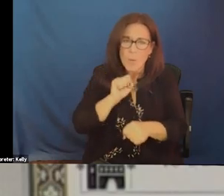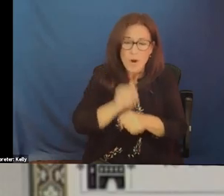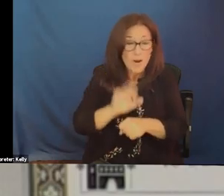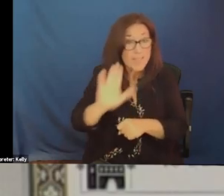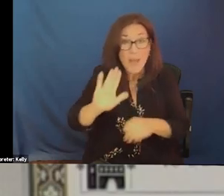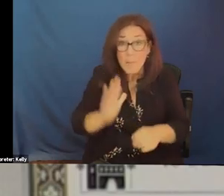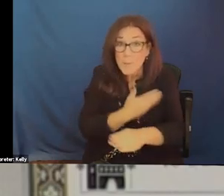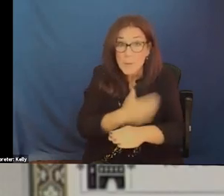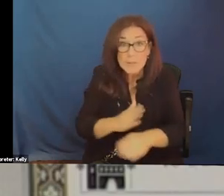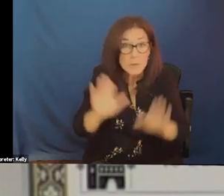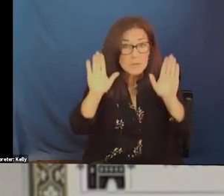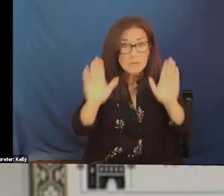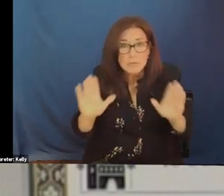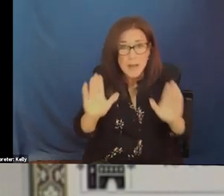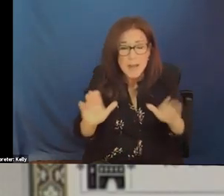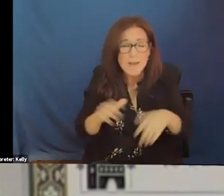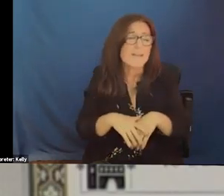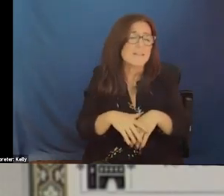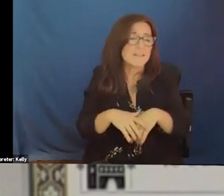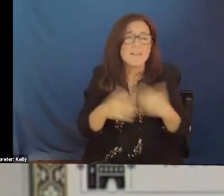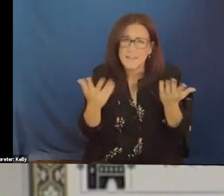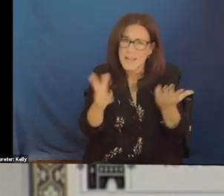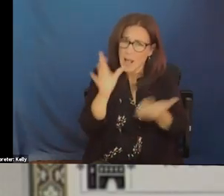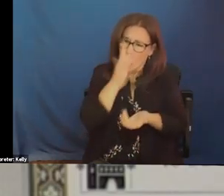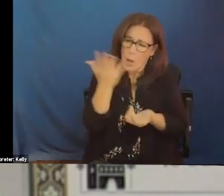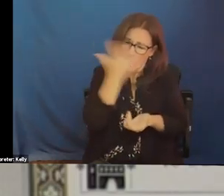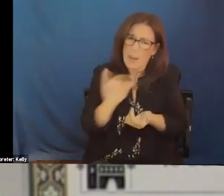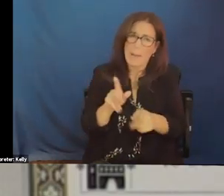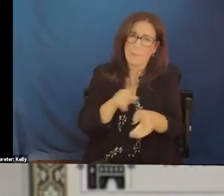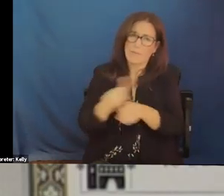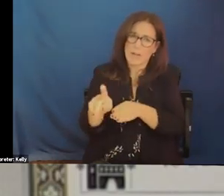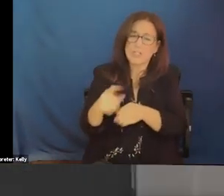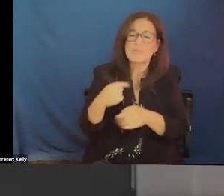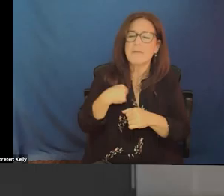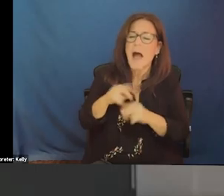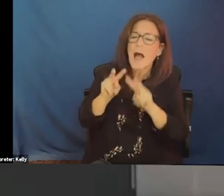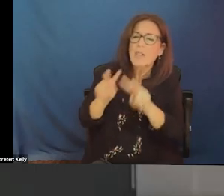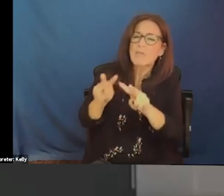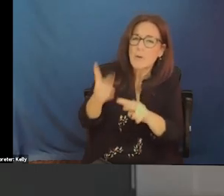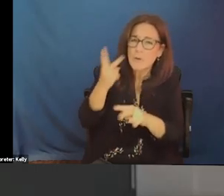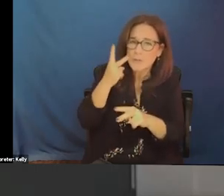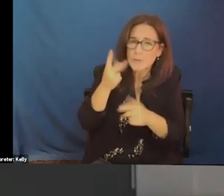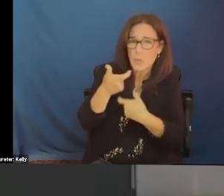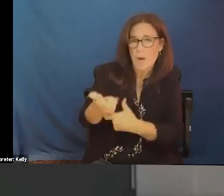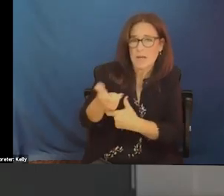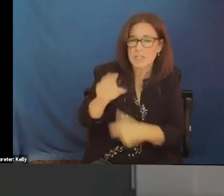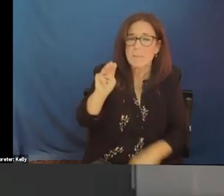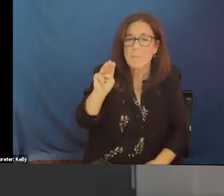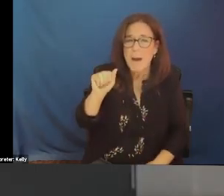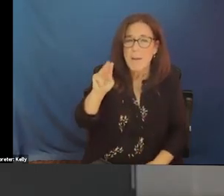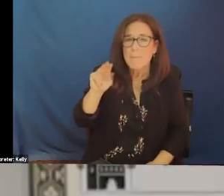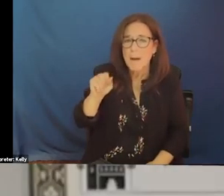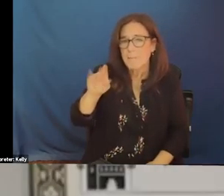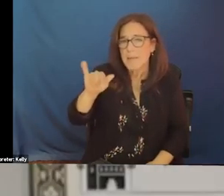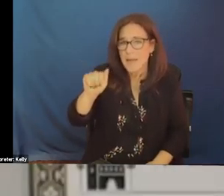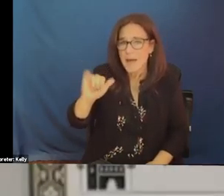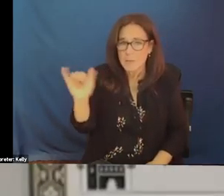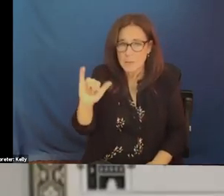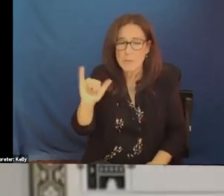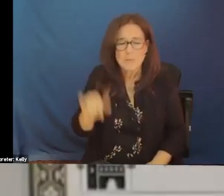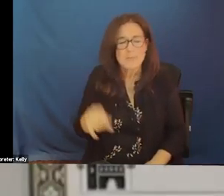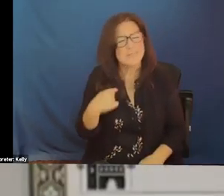la música fue maravilloso se hizo en forma muy profesional y yo espero ver mama mía en las zonas subsecuentes y quiero apreciar a los estudiantes